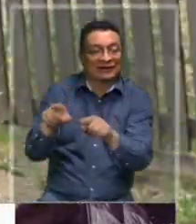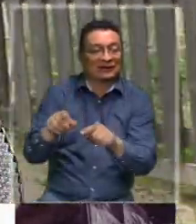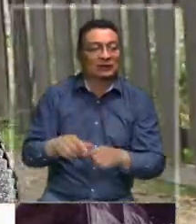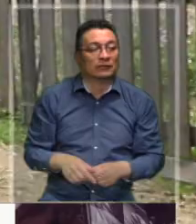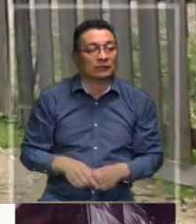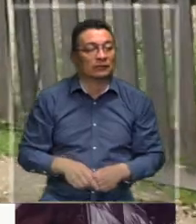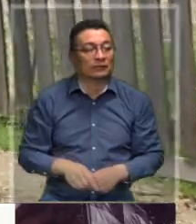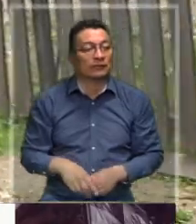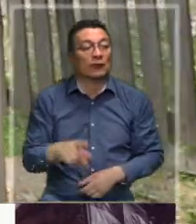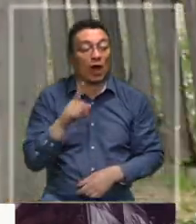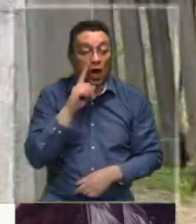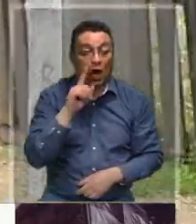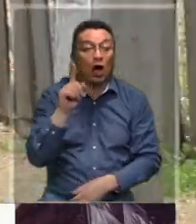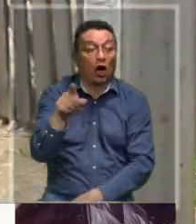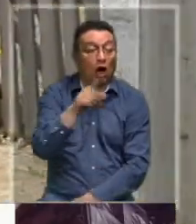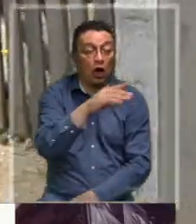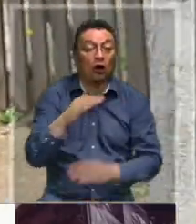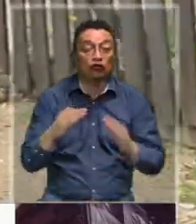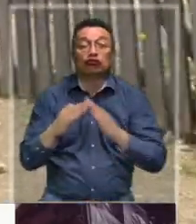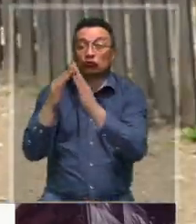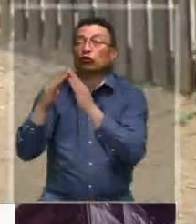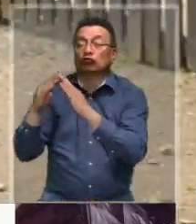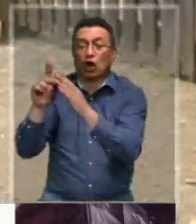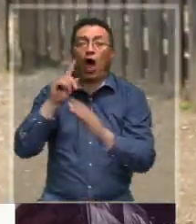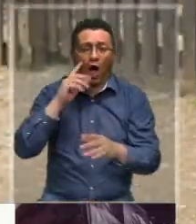Hay harto reconstruido, pero